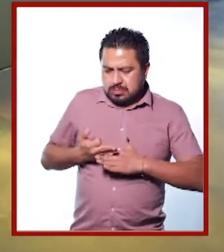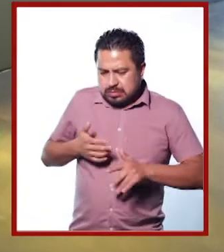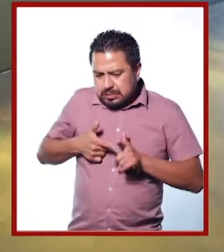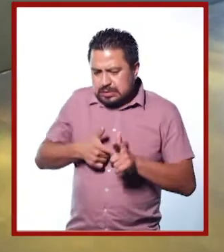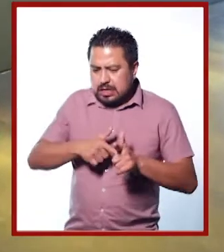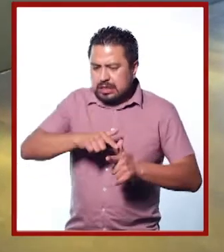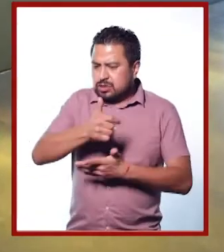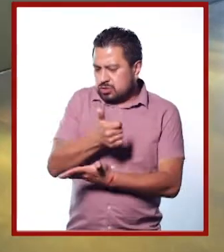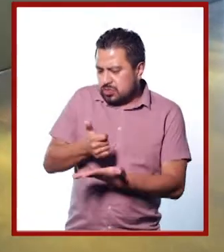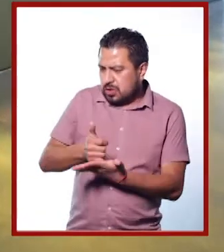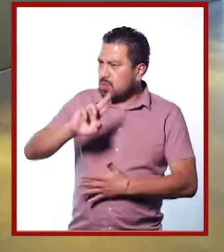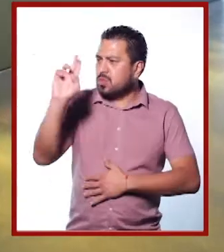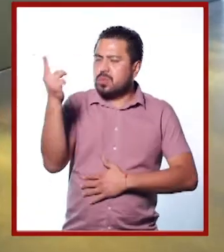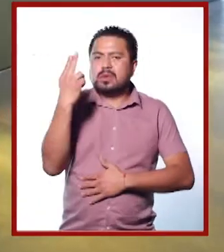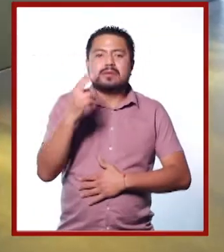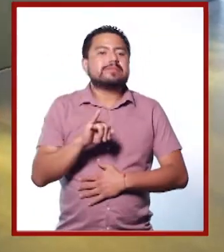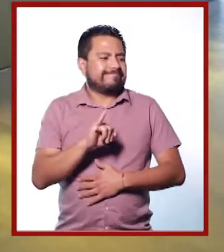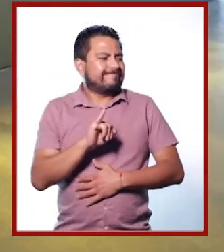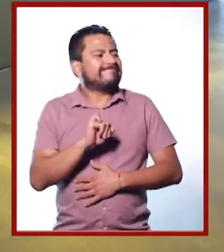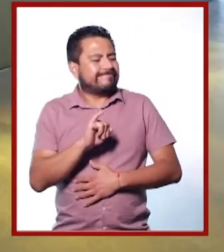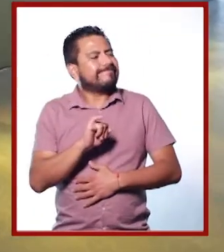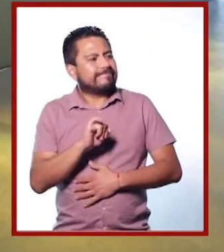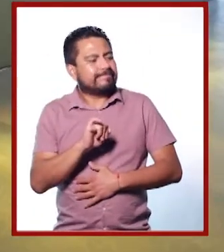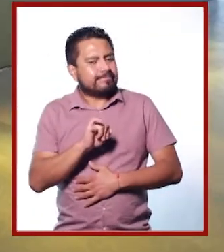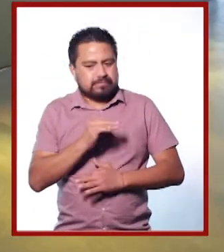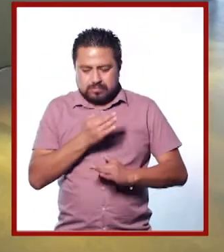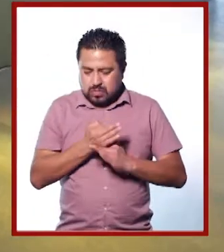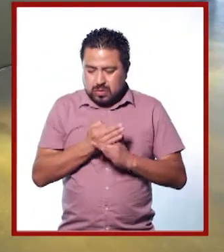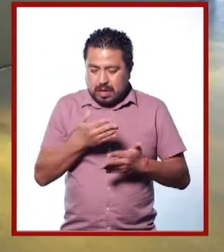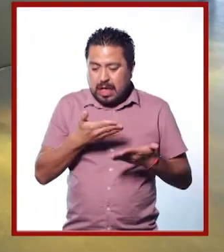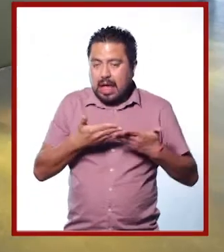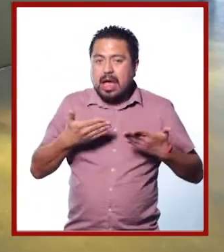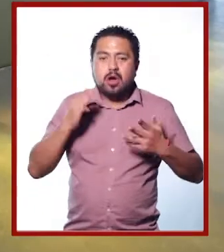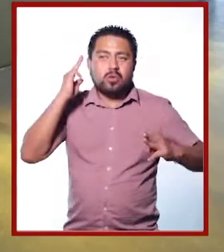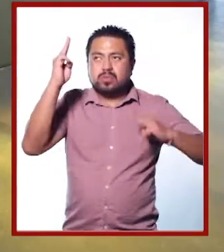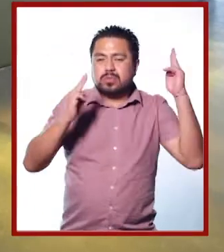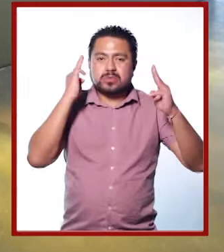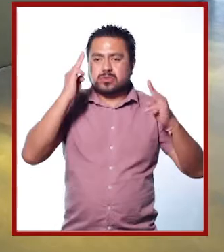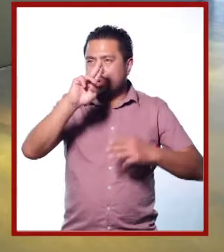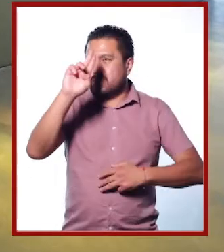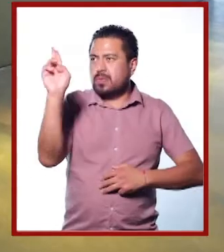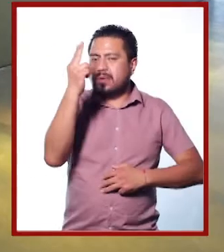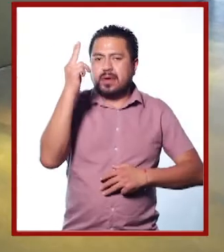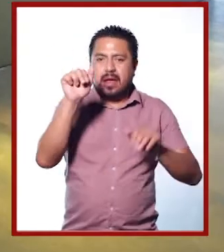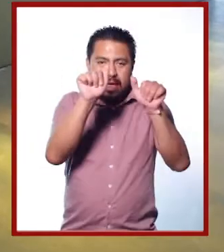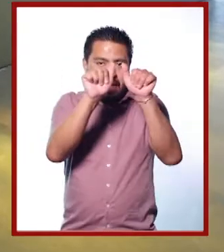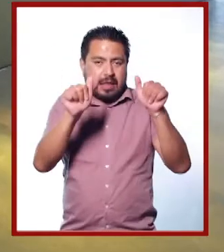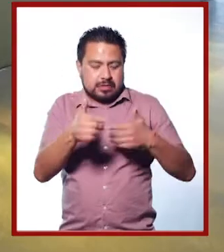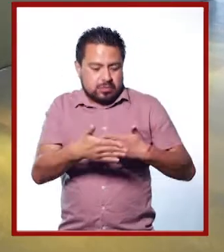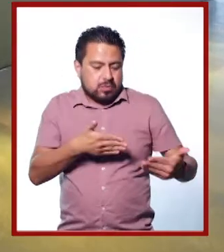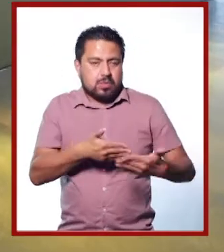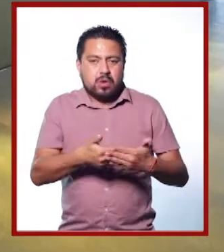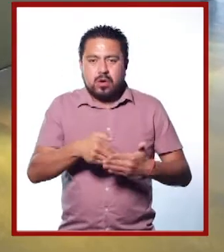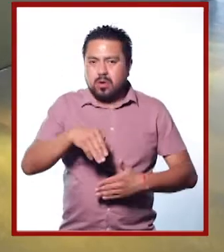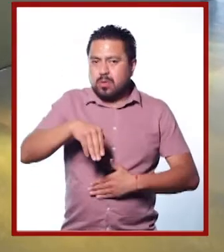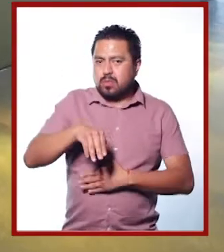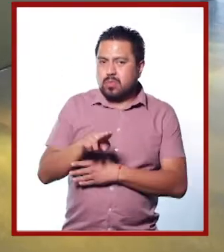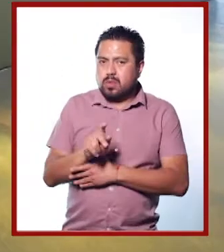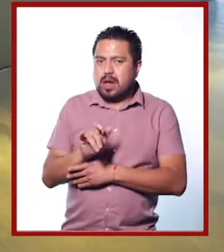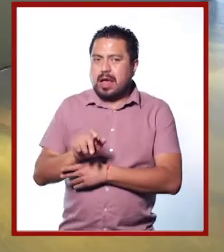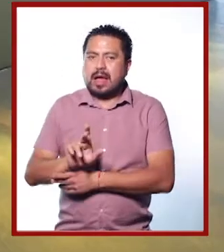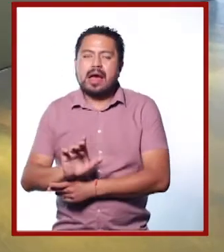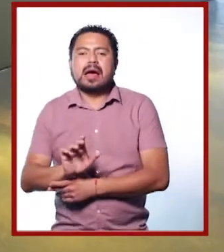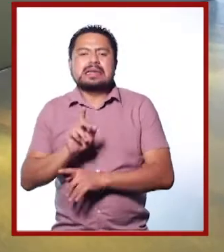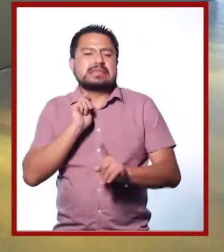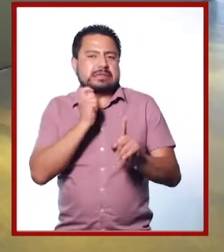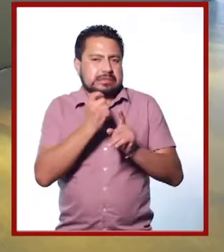ciudad universitaria. Sí, Matías. Justo estamos en el Museo Universitario de Arte Contemporáneo, el MUAC. Y vamos